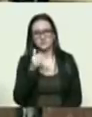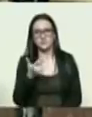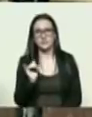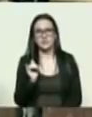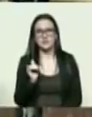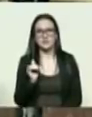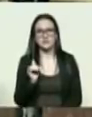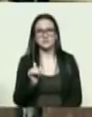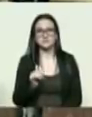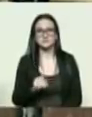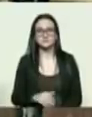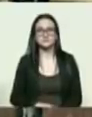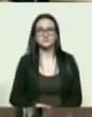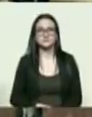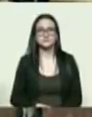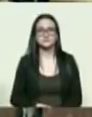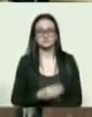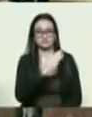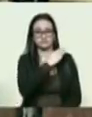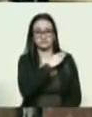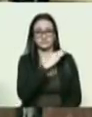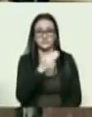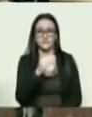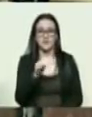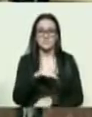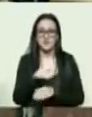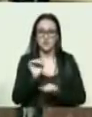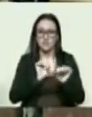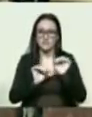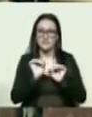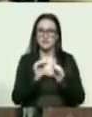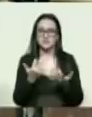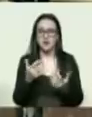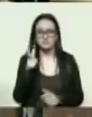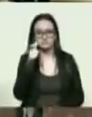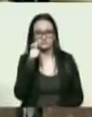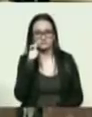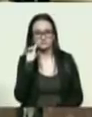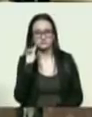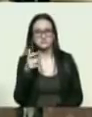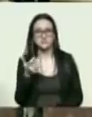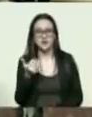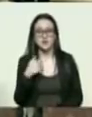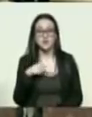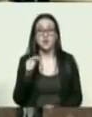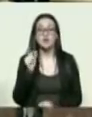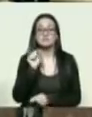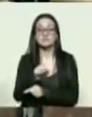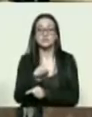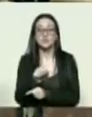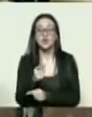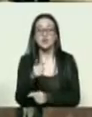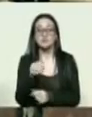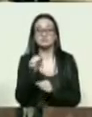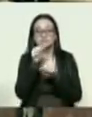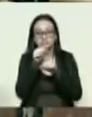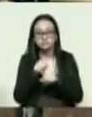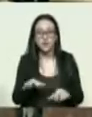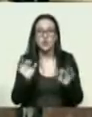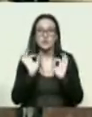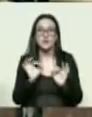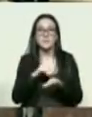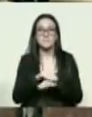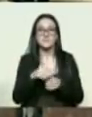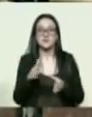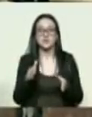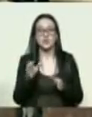el general Vladimir Padrino está en posesión de ella y le he dado instrucciones para que se las comunique oficialmente al ministro